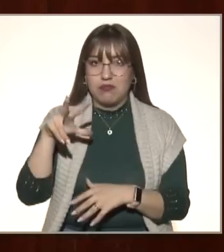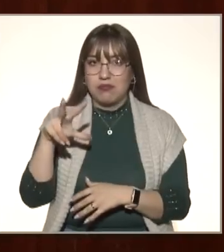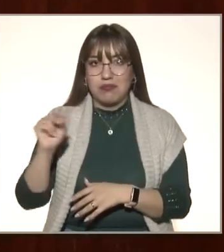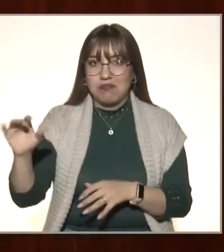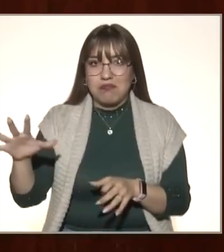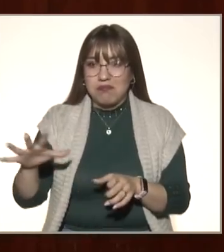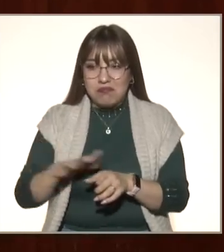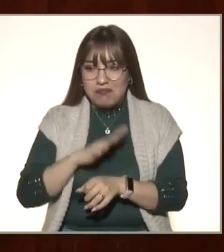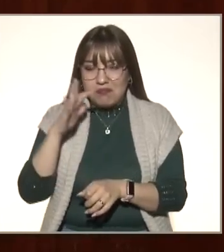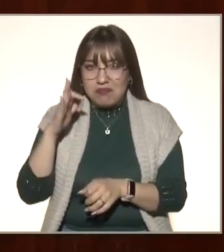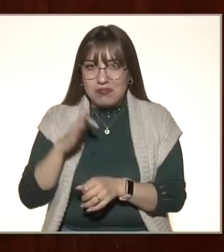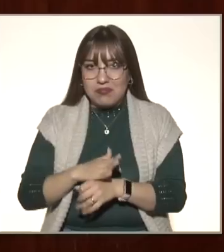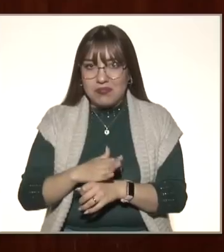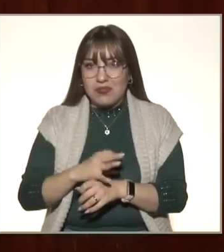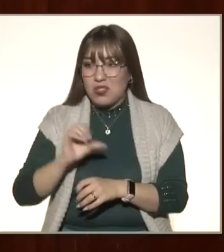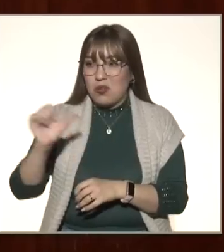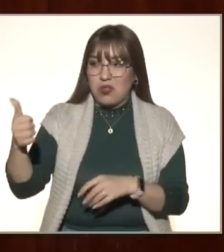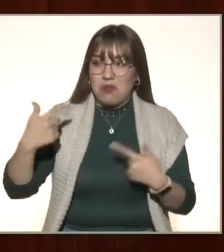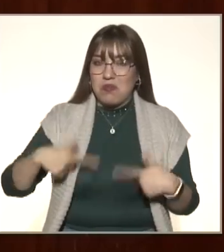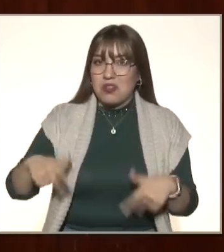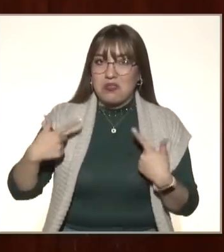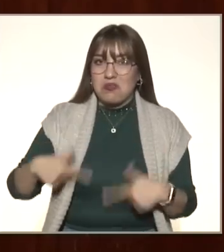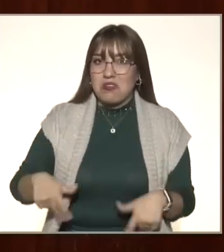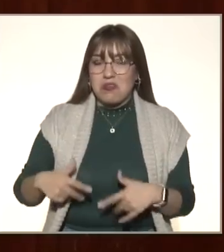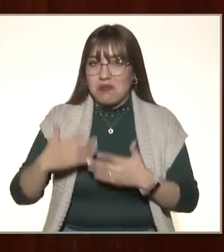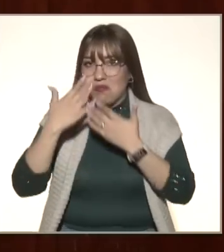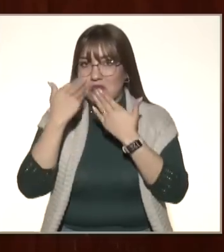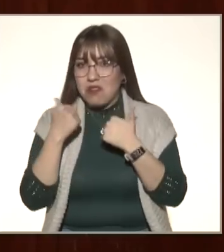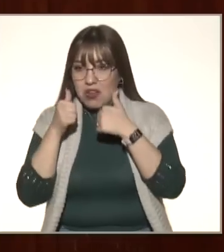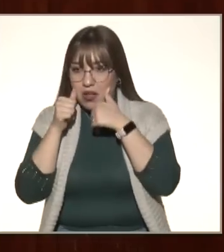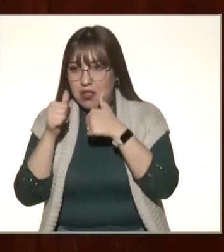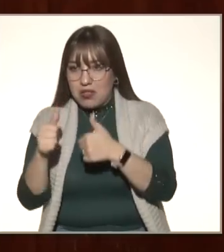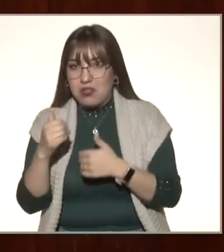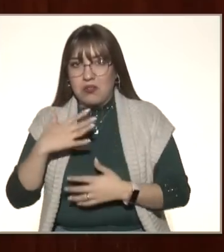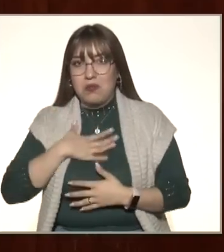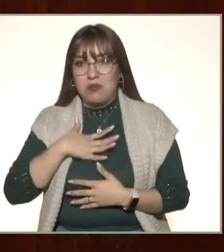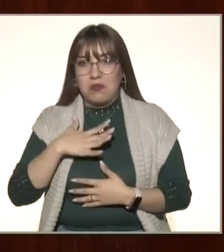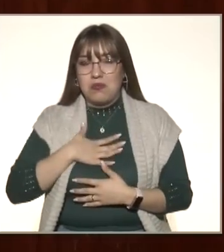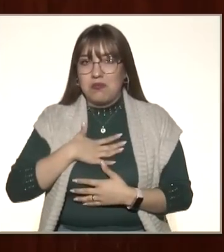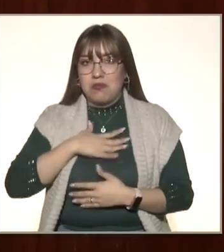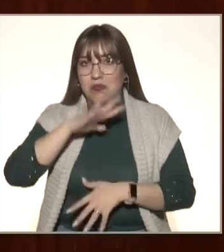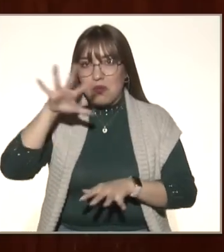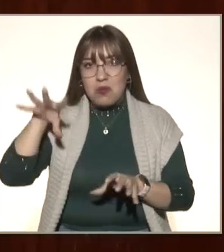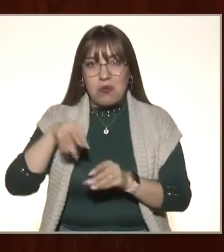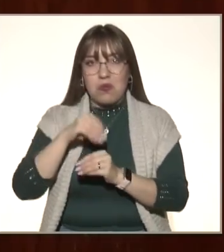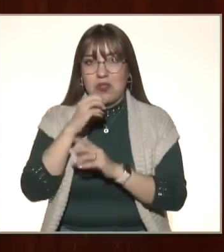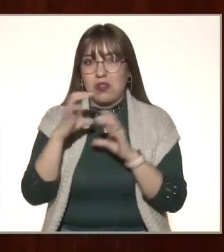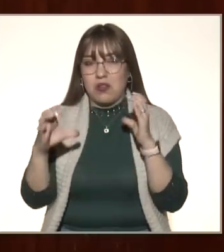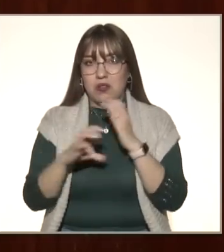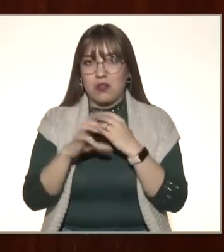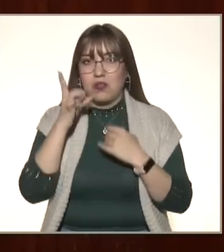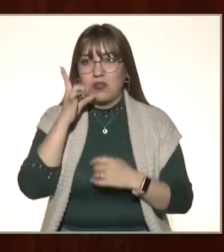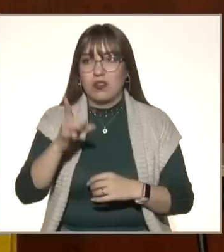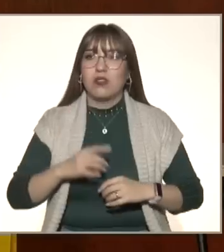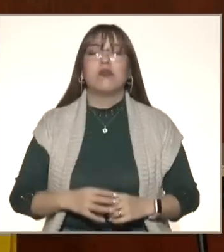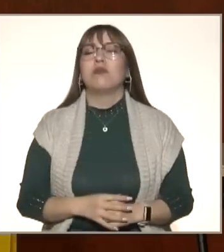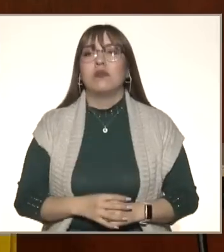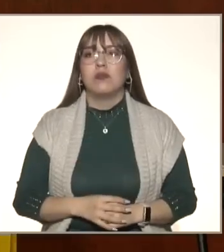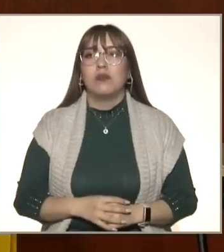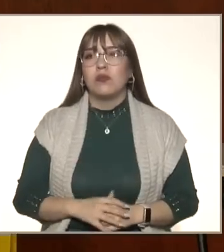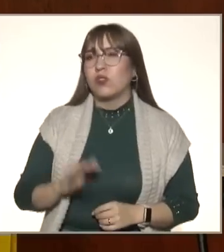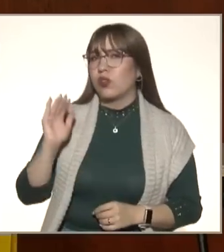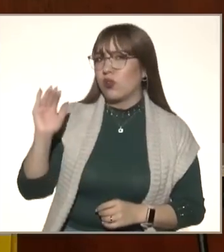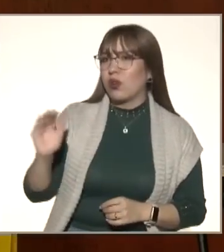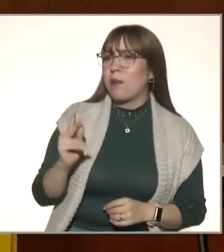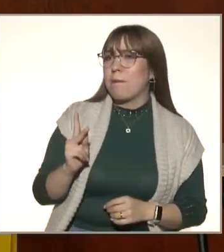¿no? Que la otra persona no está teniendo cuidado al momento de mencionar todas estas cosas, ¿no? Oigan, pero bueno, ahorita que los